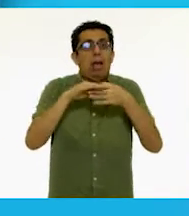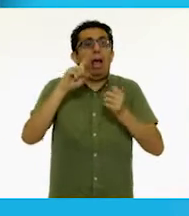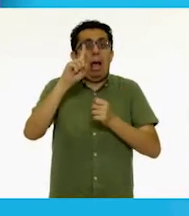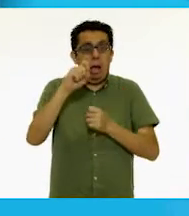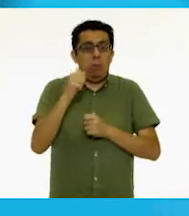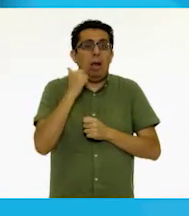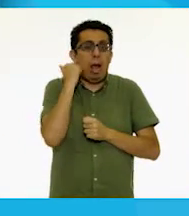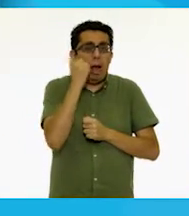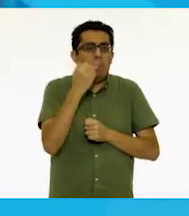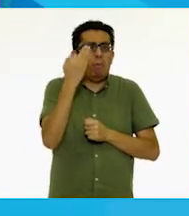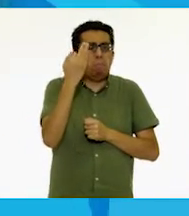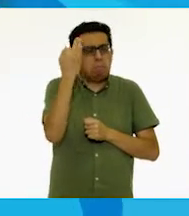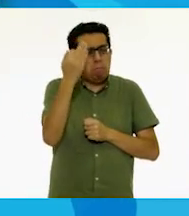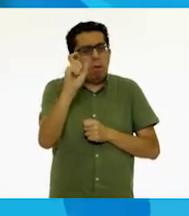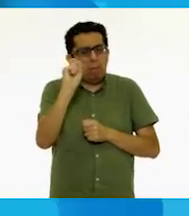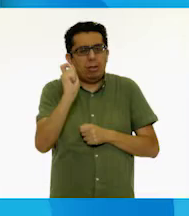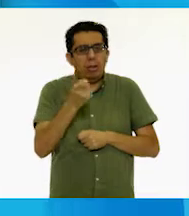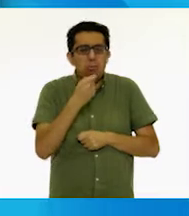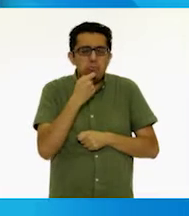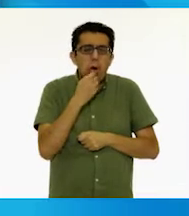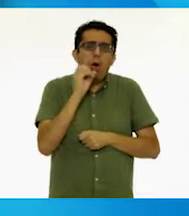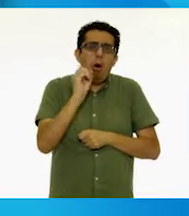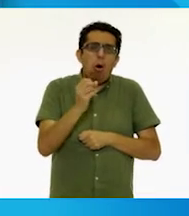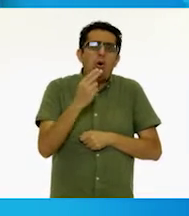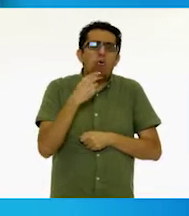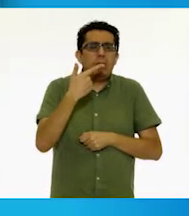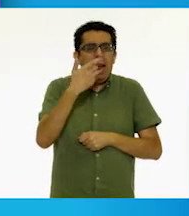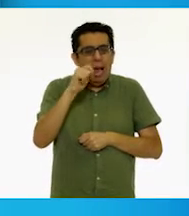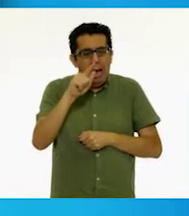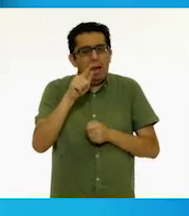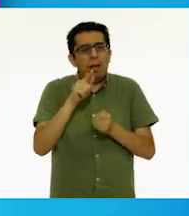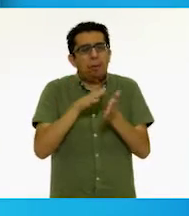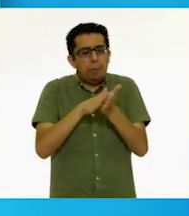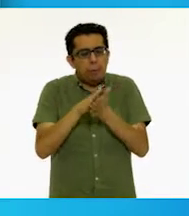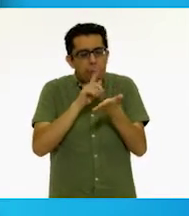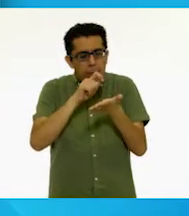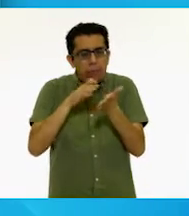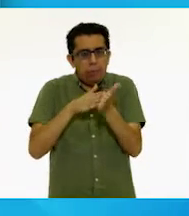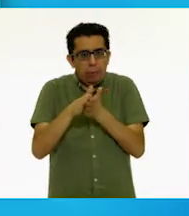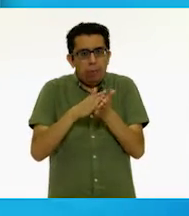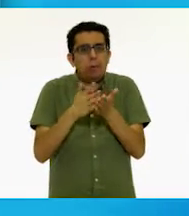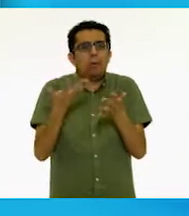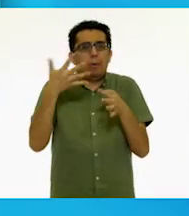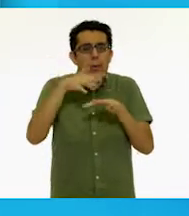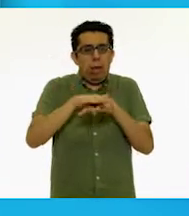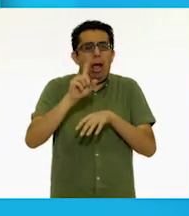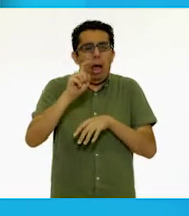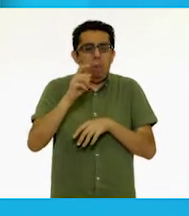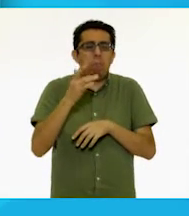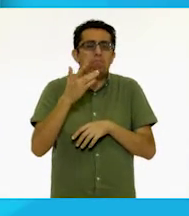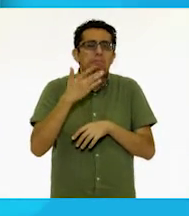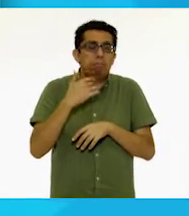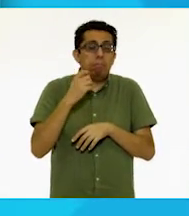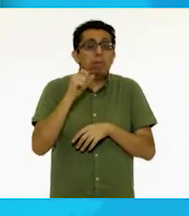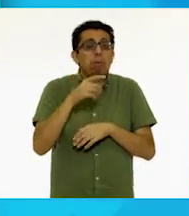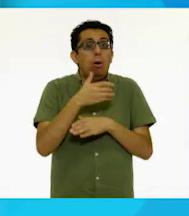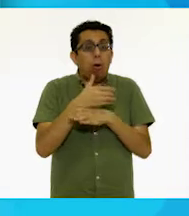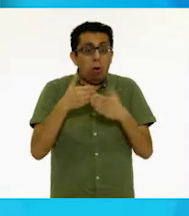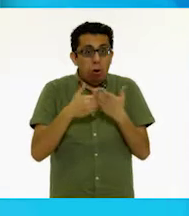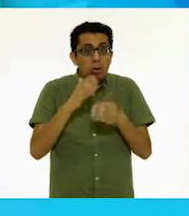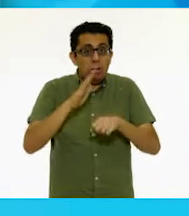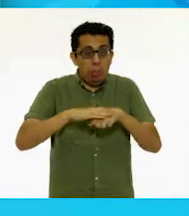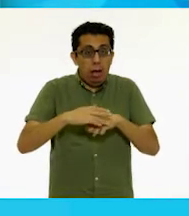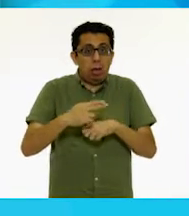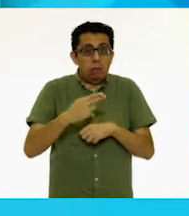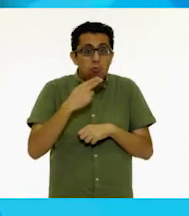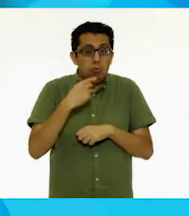durante 20 segundos o aplica desinfectante a base de agua y alcohol. Desinfecta las superficies de los objetos que